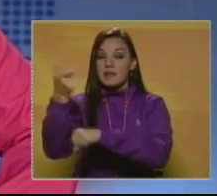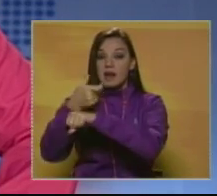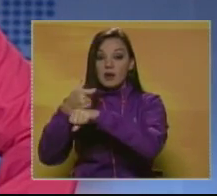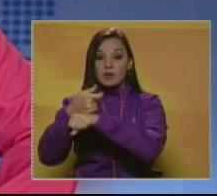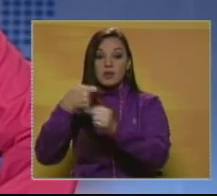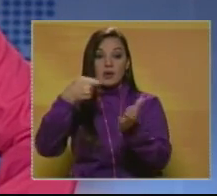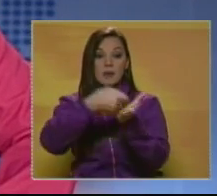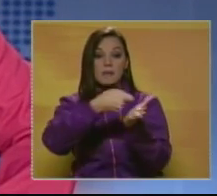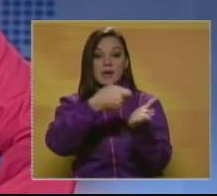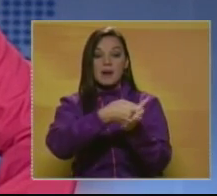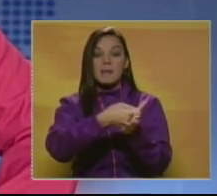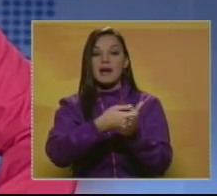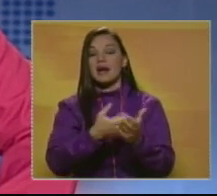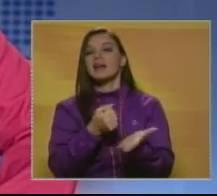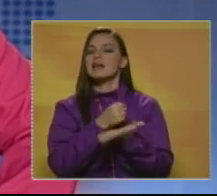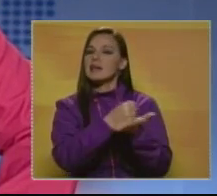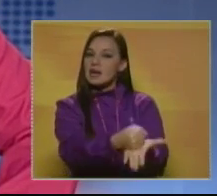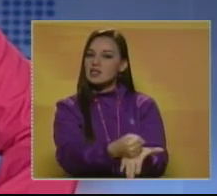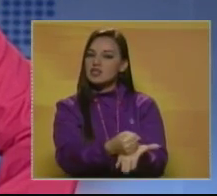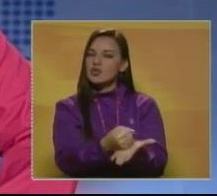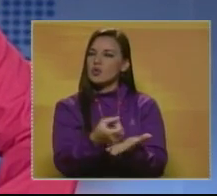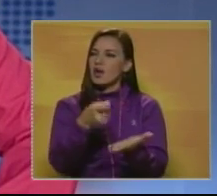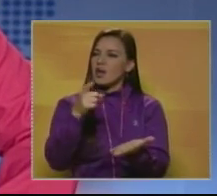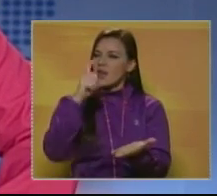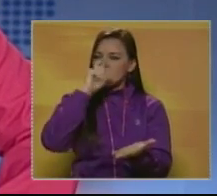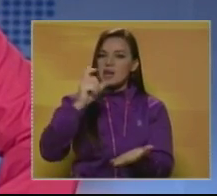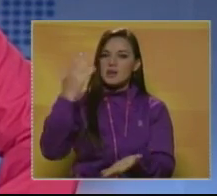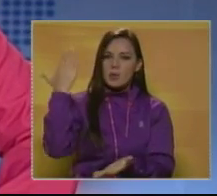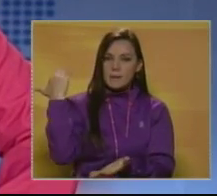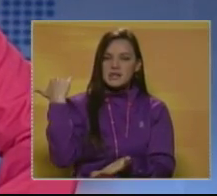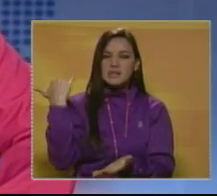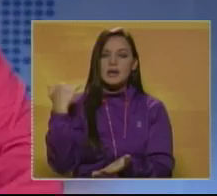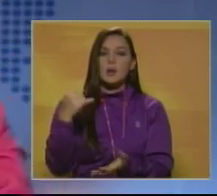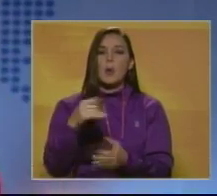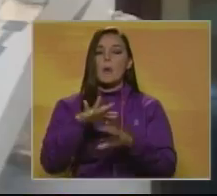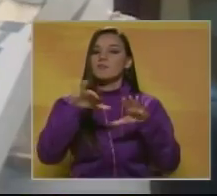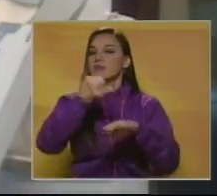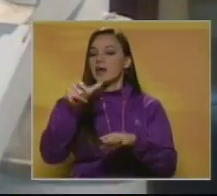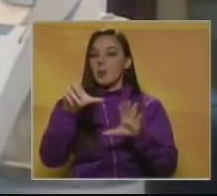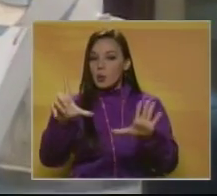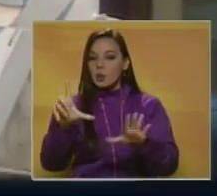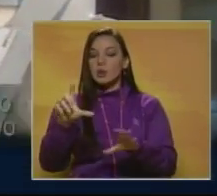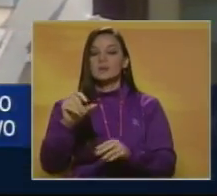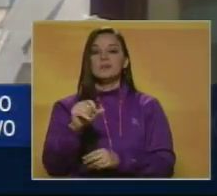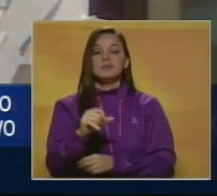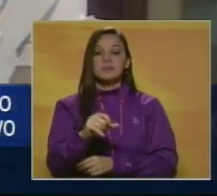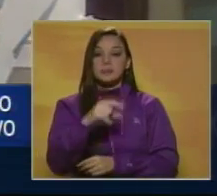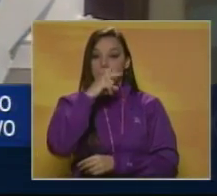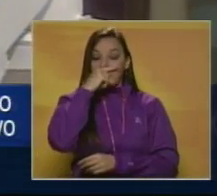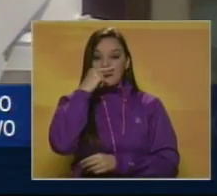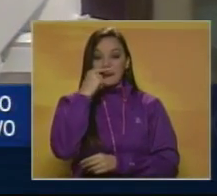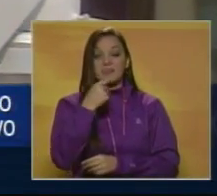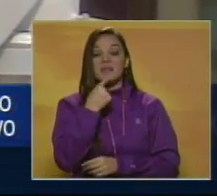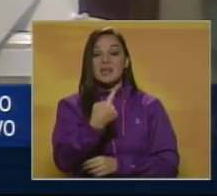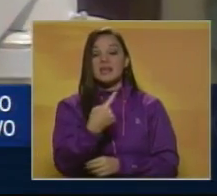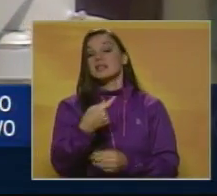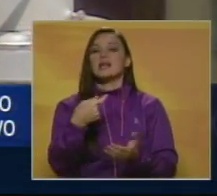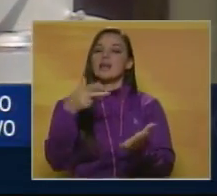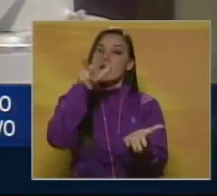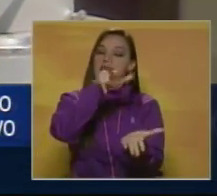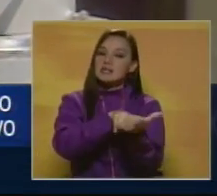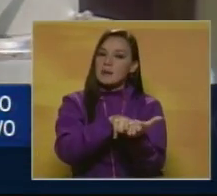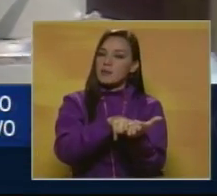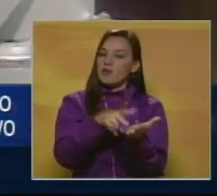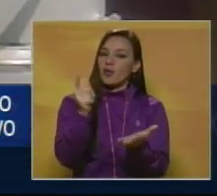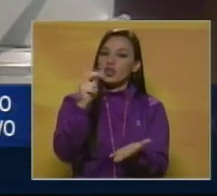del subsidio correspondiente al ciclo de verano pasado y al último ciclo de invierno. Los productores señalaron que estos recursos fueron aprobados hace más de